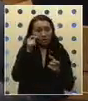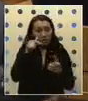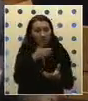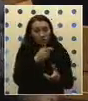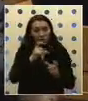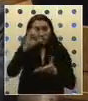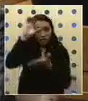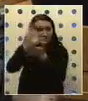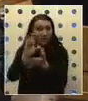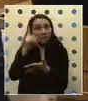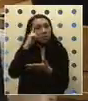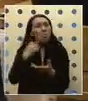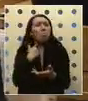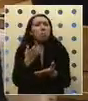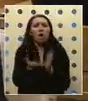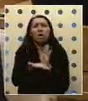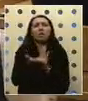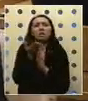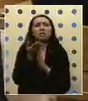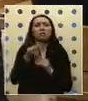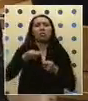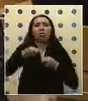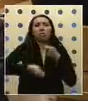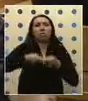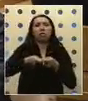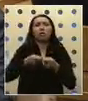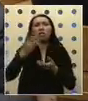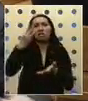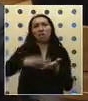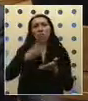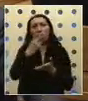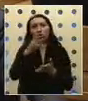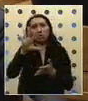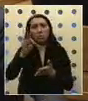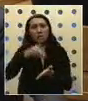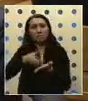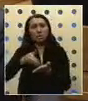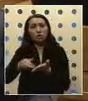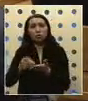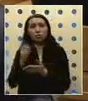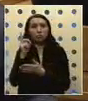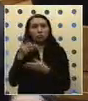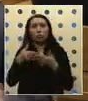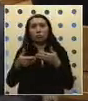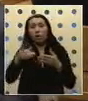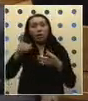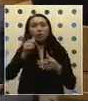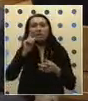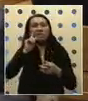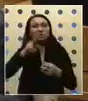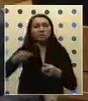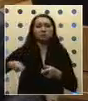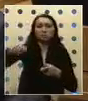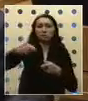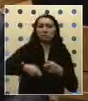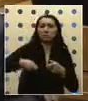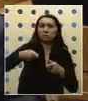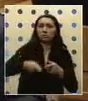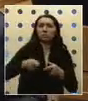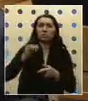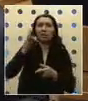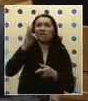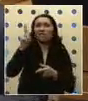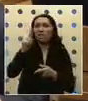por qué creció el endeudamiento, por qué tenemos 3.250 millones de dólares no financiados con recursos permanentes del